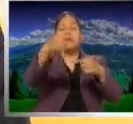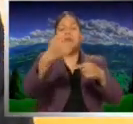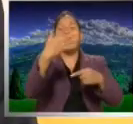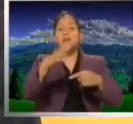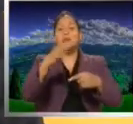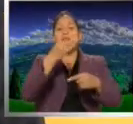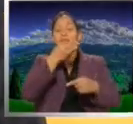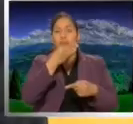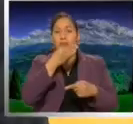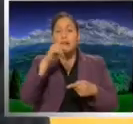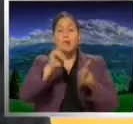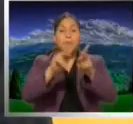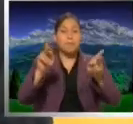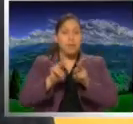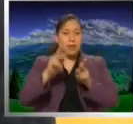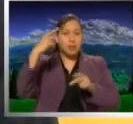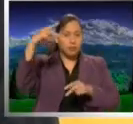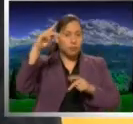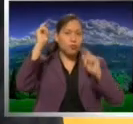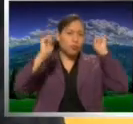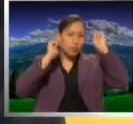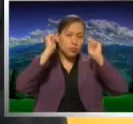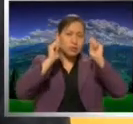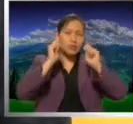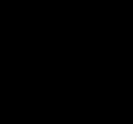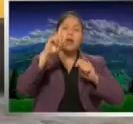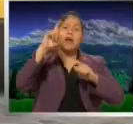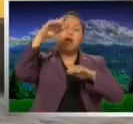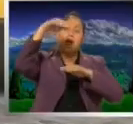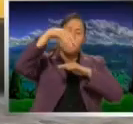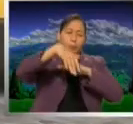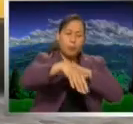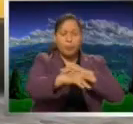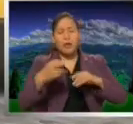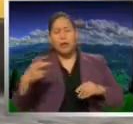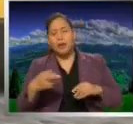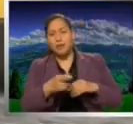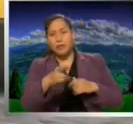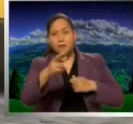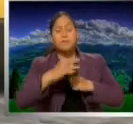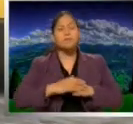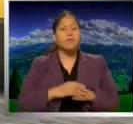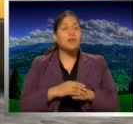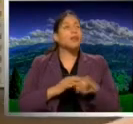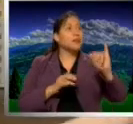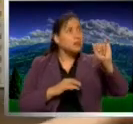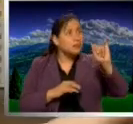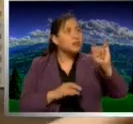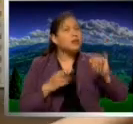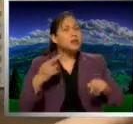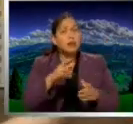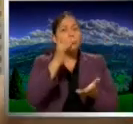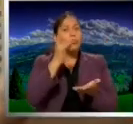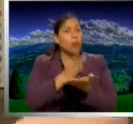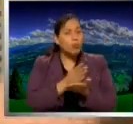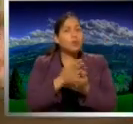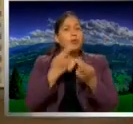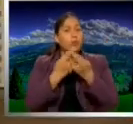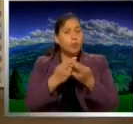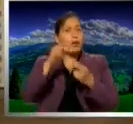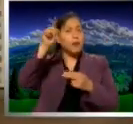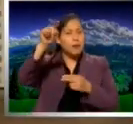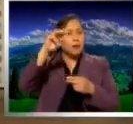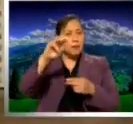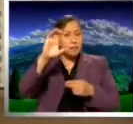parques ecoturísticos de Magdalena Contreras, en donde hay cascadas, hay ríos. Oye, tenemos el río, uno de los únicos ríos vivos en la